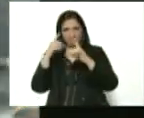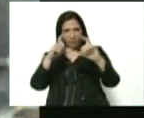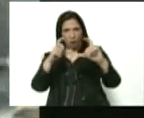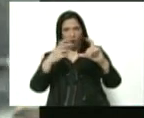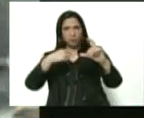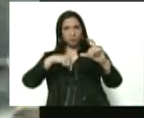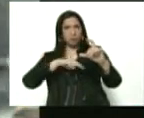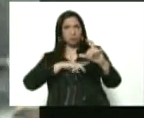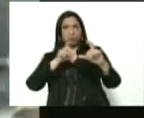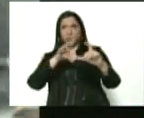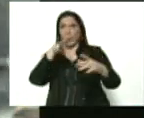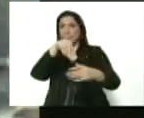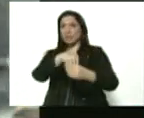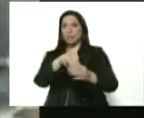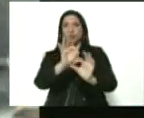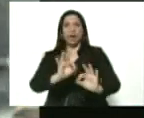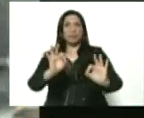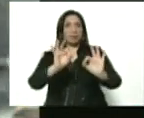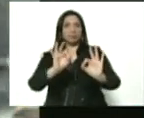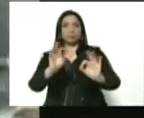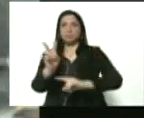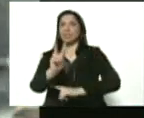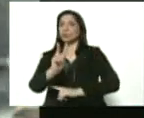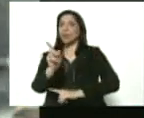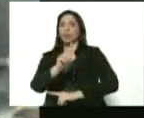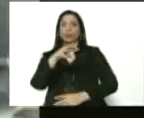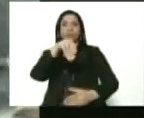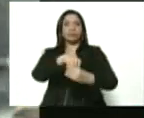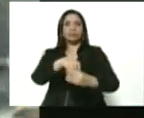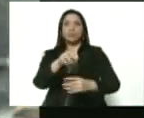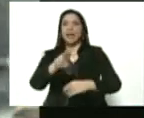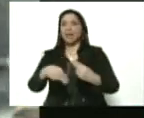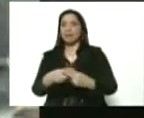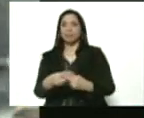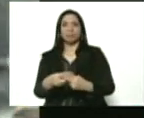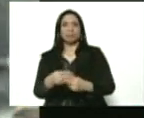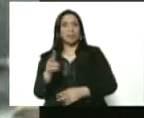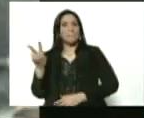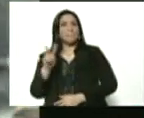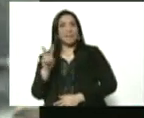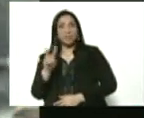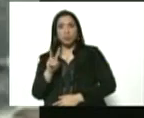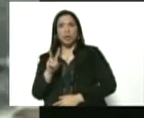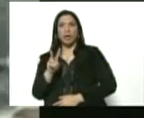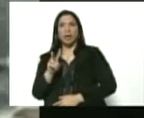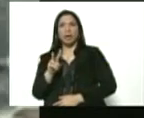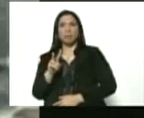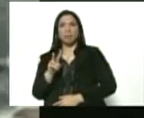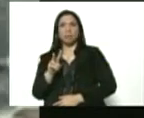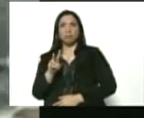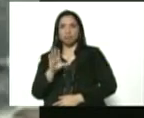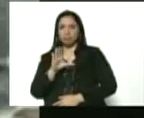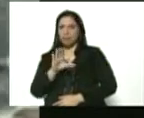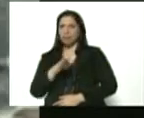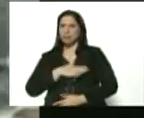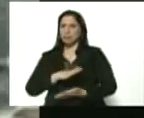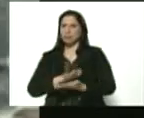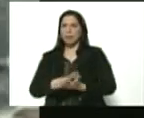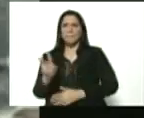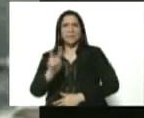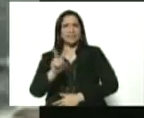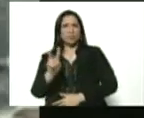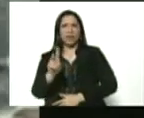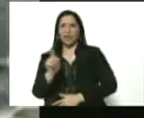Nosotros no nos metemos con nadie. Venezuela no se mete con nadie. Venezuela no agrede a nación alguna. Venezuela no